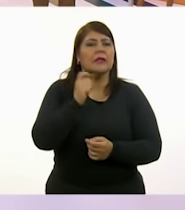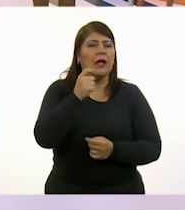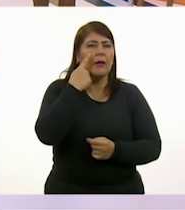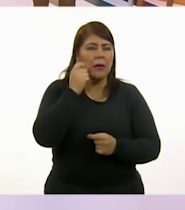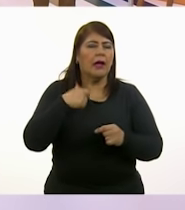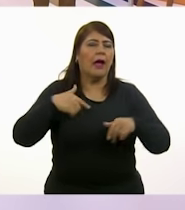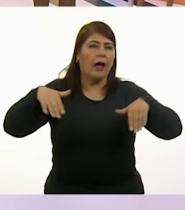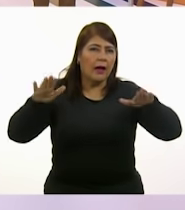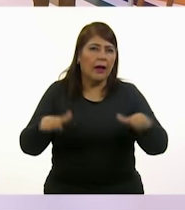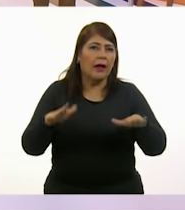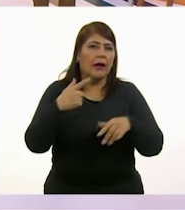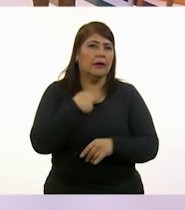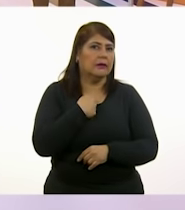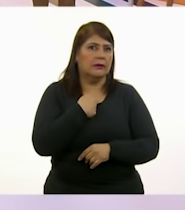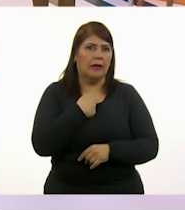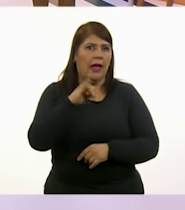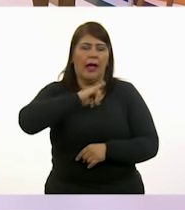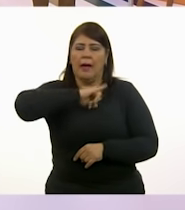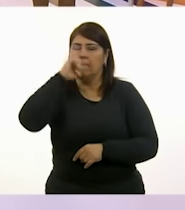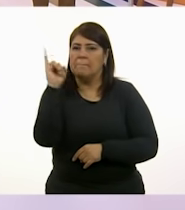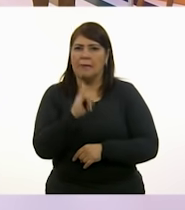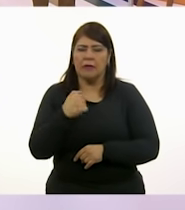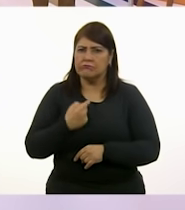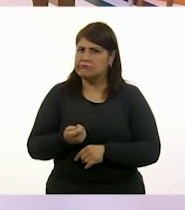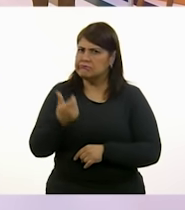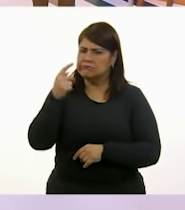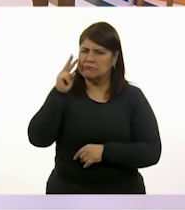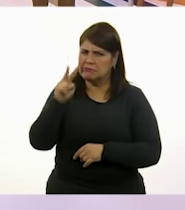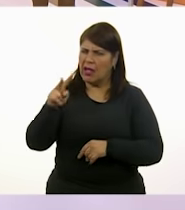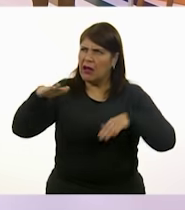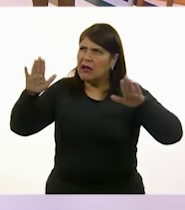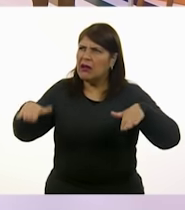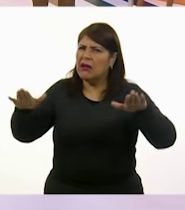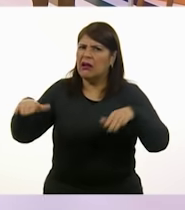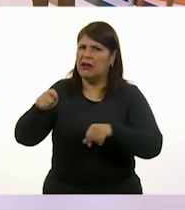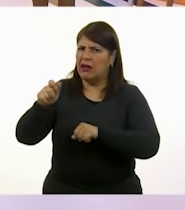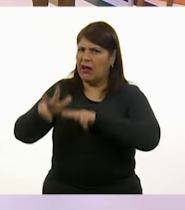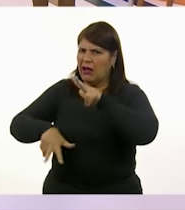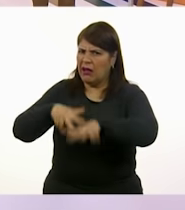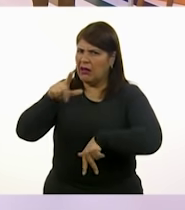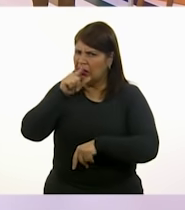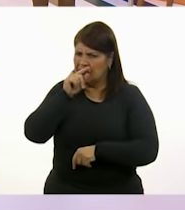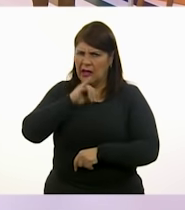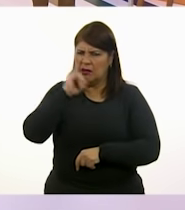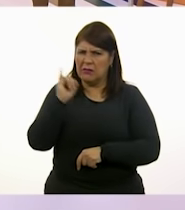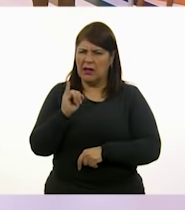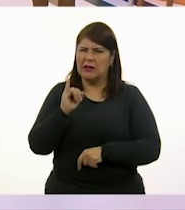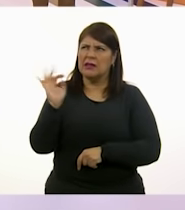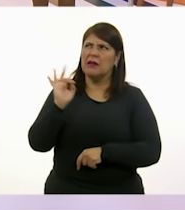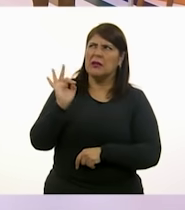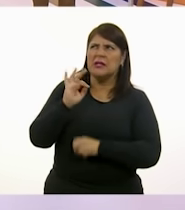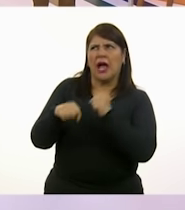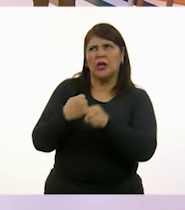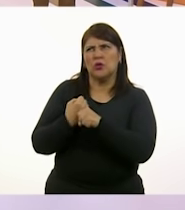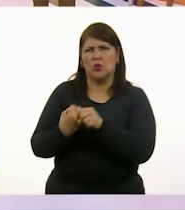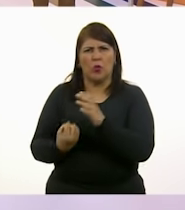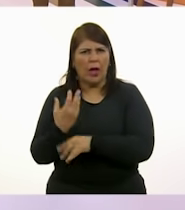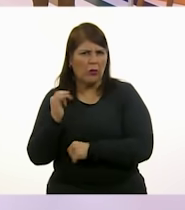Ah, yo nunca he visto volar un avestruz Tal vez en casos muy especiales, como en Año Nuevo, puede ser